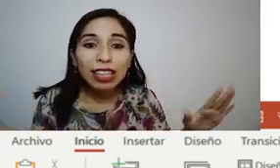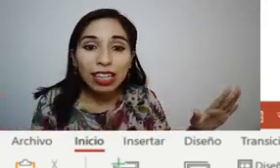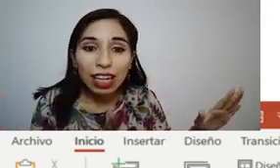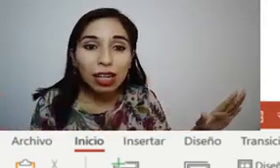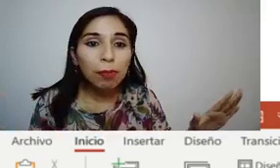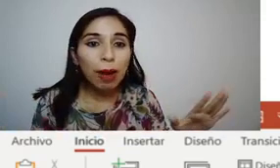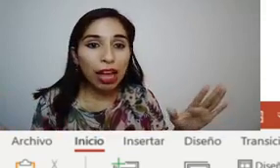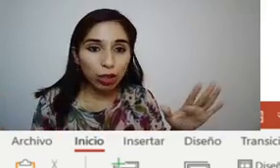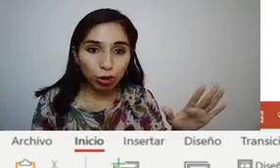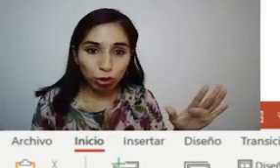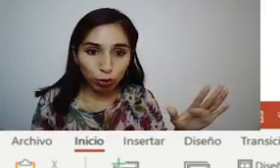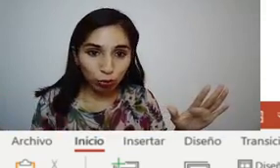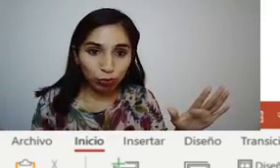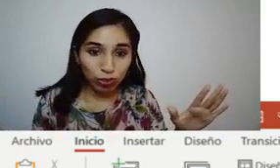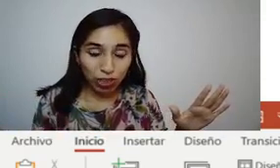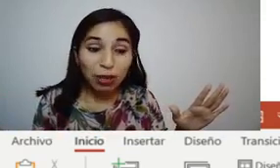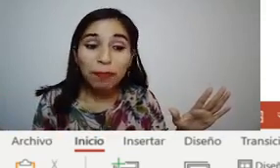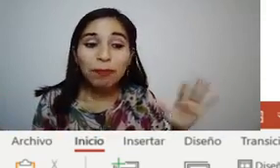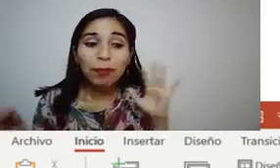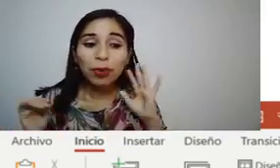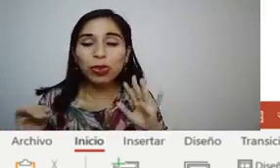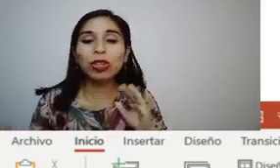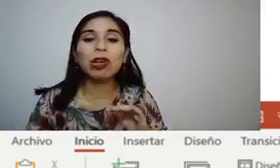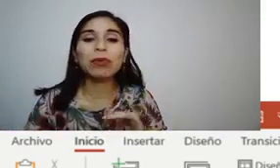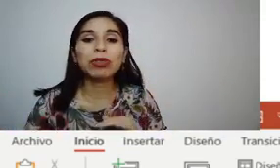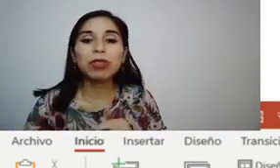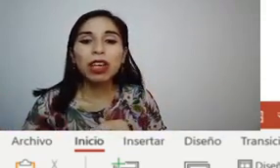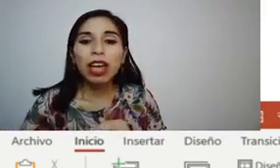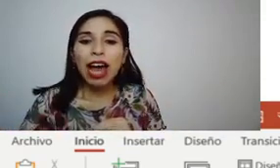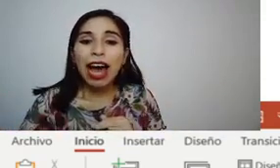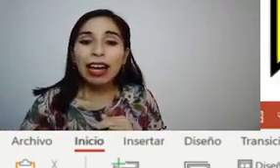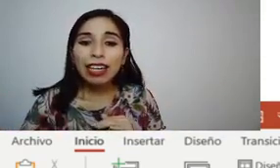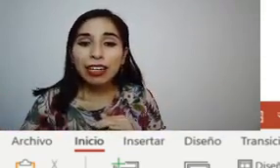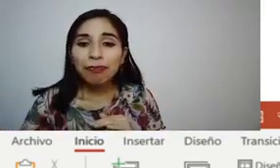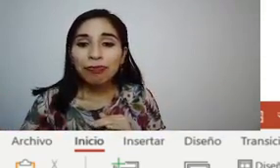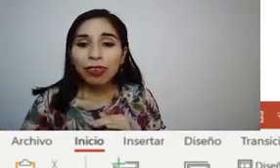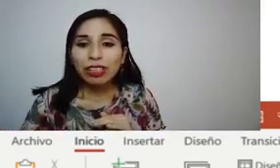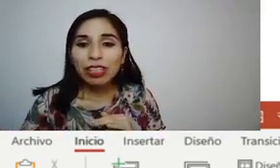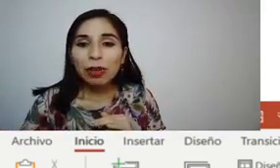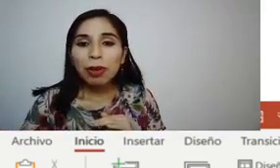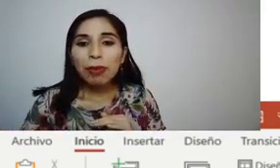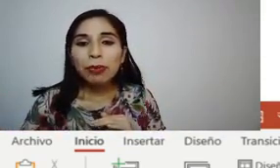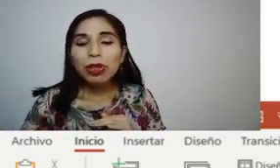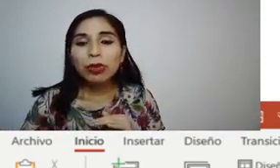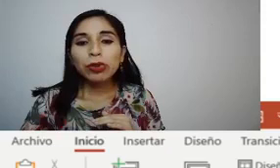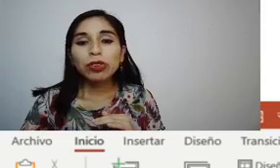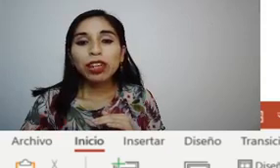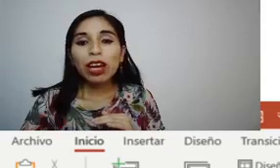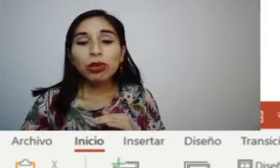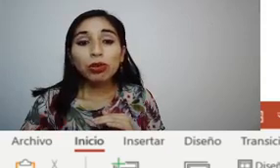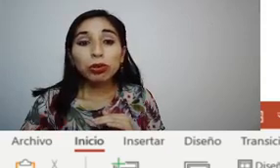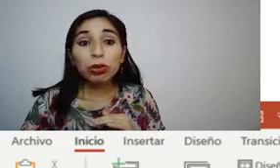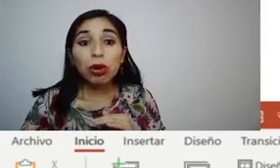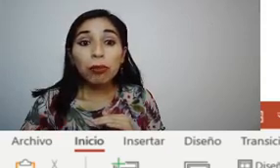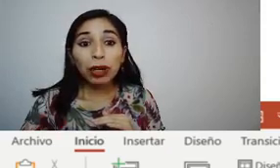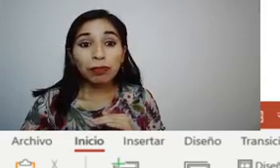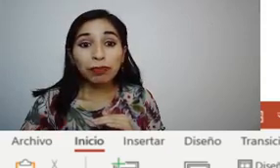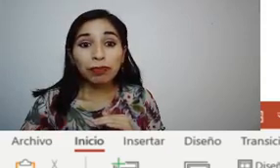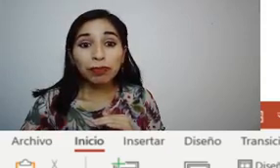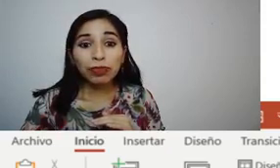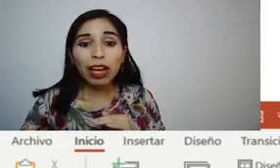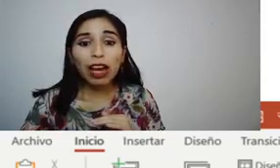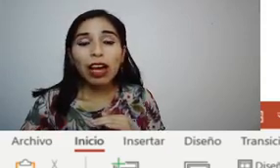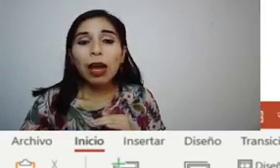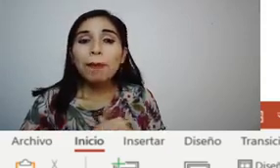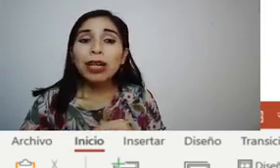cualquier microsoft si continuemos aquí siempre vamos a encontrar un nombre